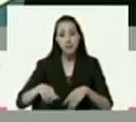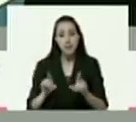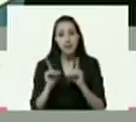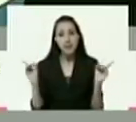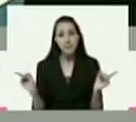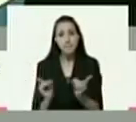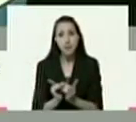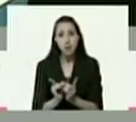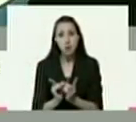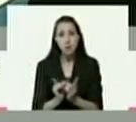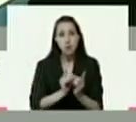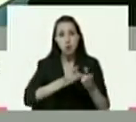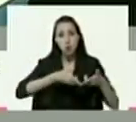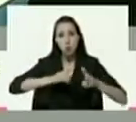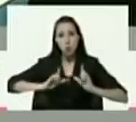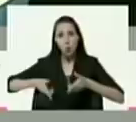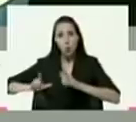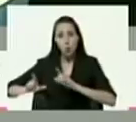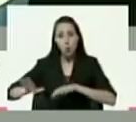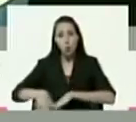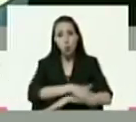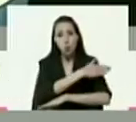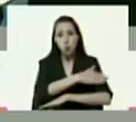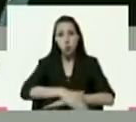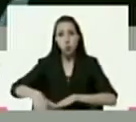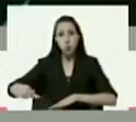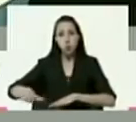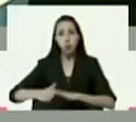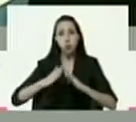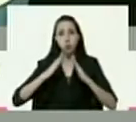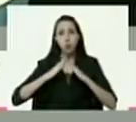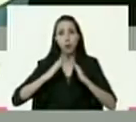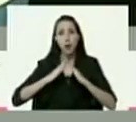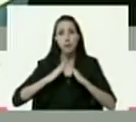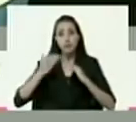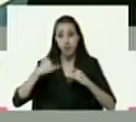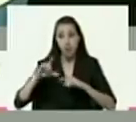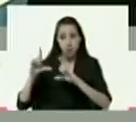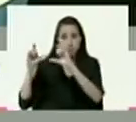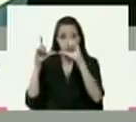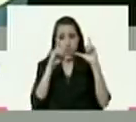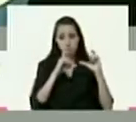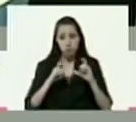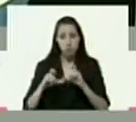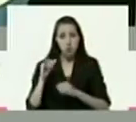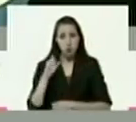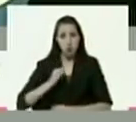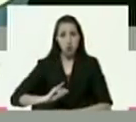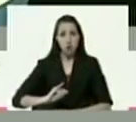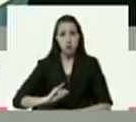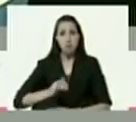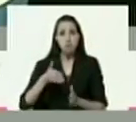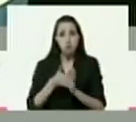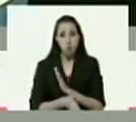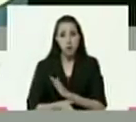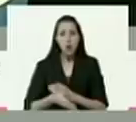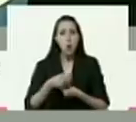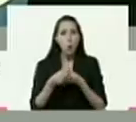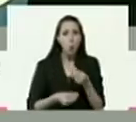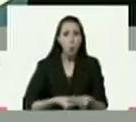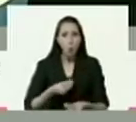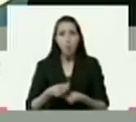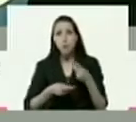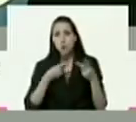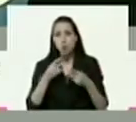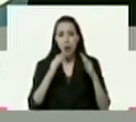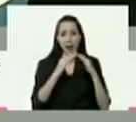de la urbanización, de la calle, de la casa. Okay. Hay fotografías allí de las fachadas de las casas donde se